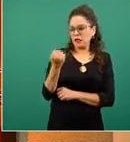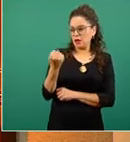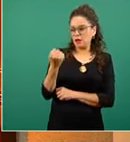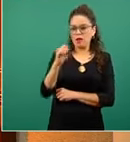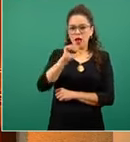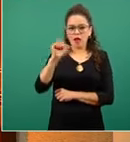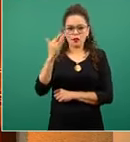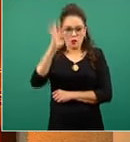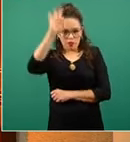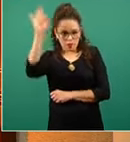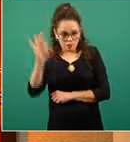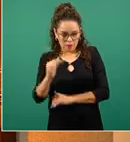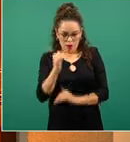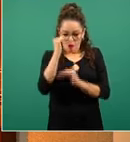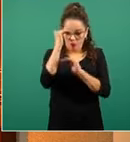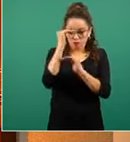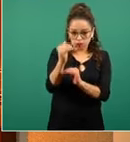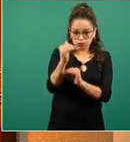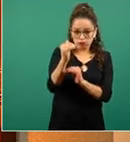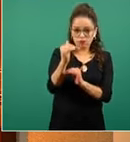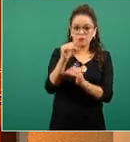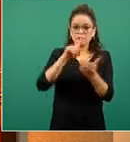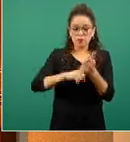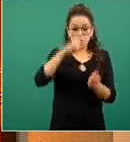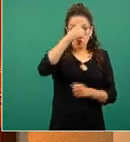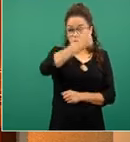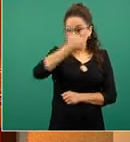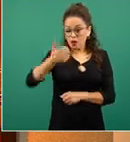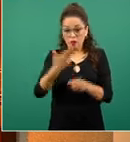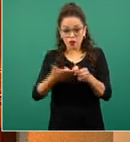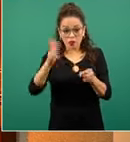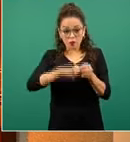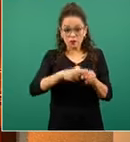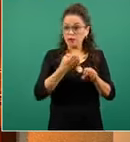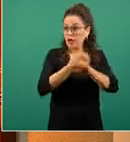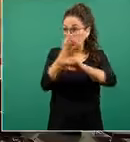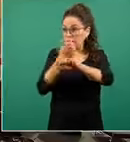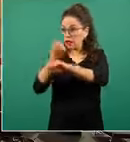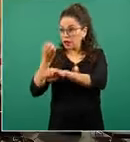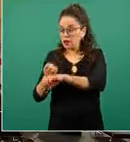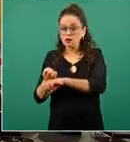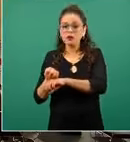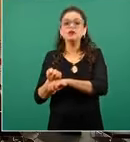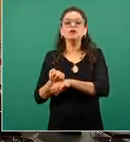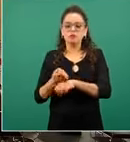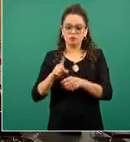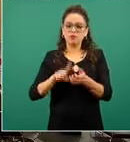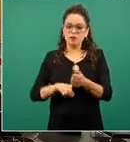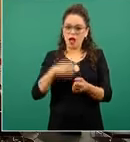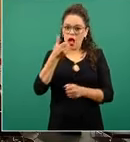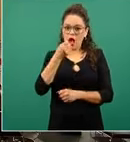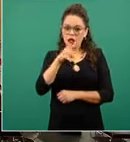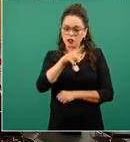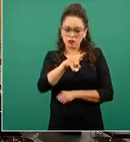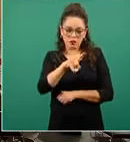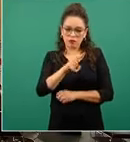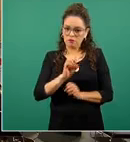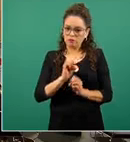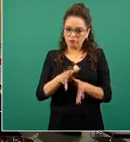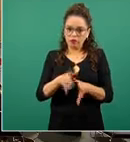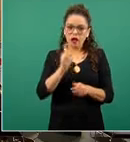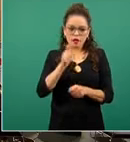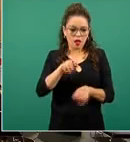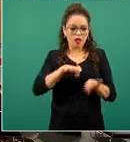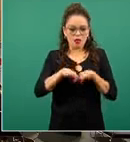rango en donde las unidades de cada una de estas entidades deben de estar trabajando y identificando todos